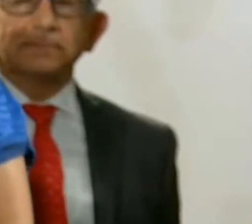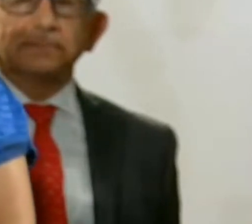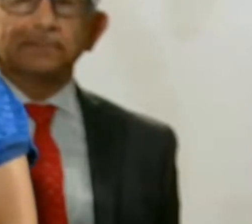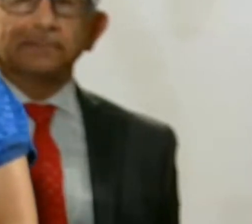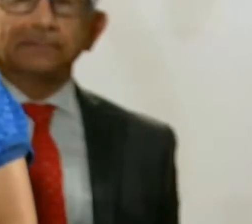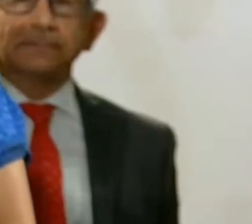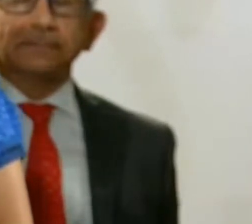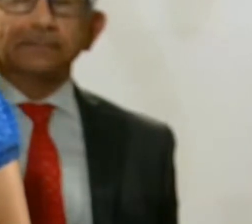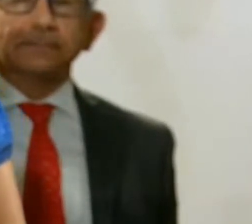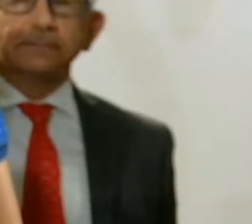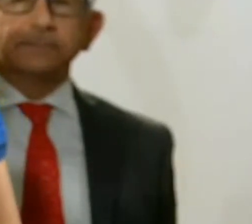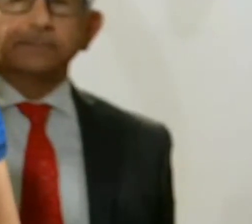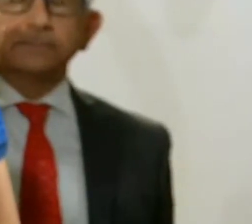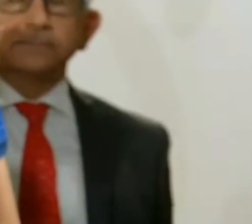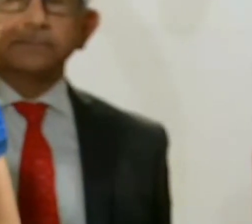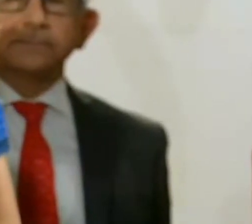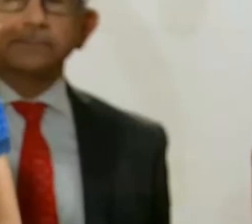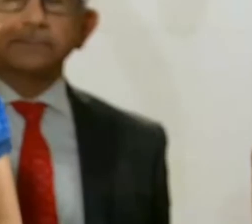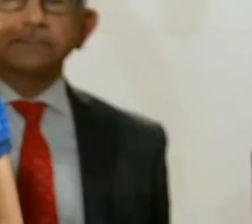Gracias.